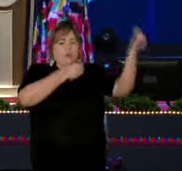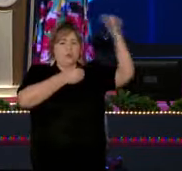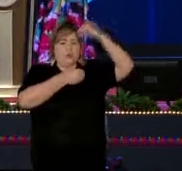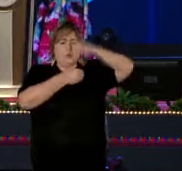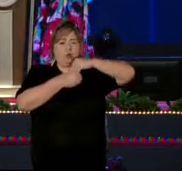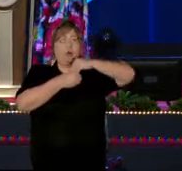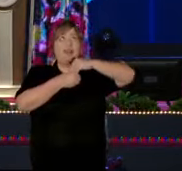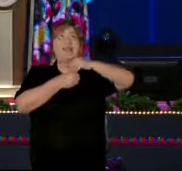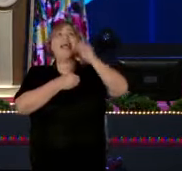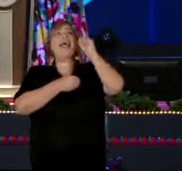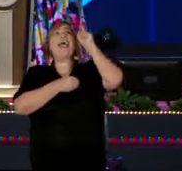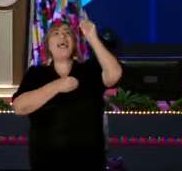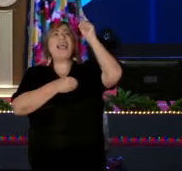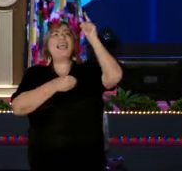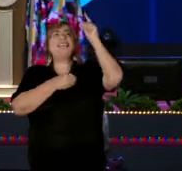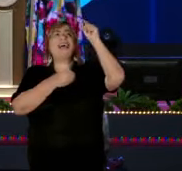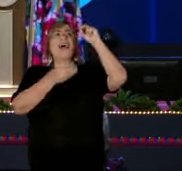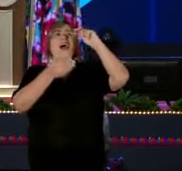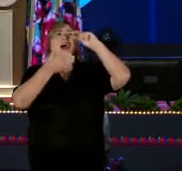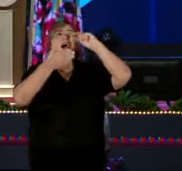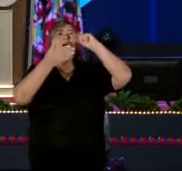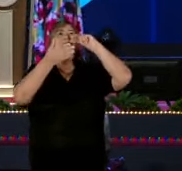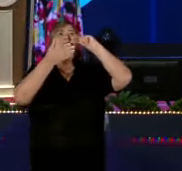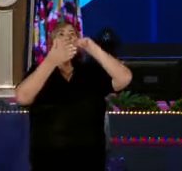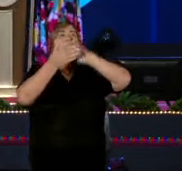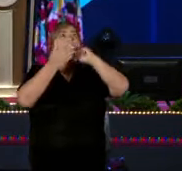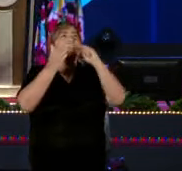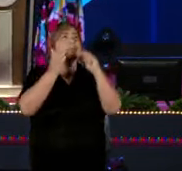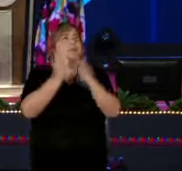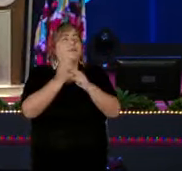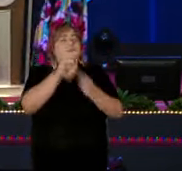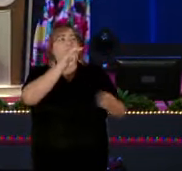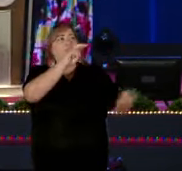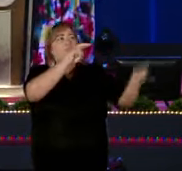tienen fructificación. My God.